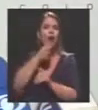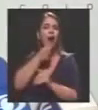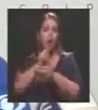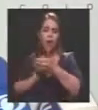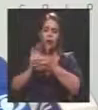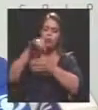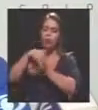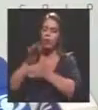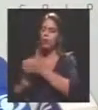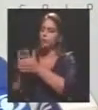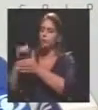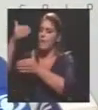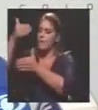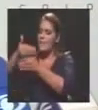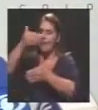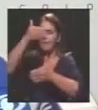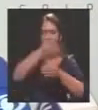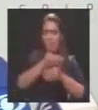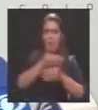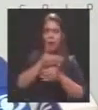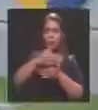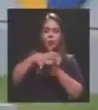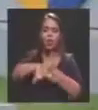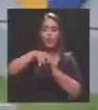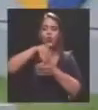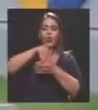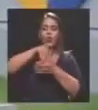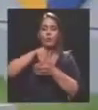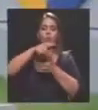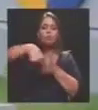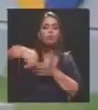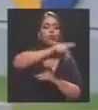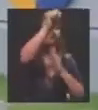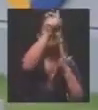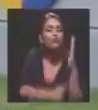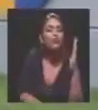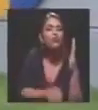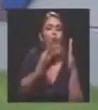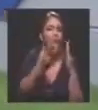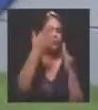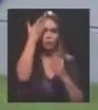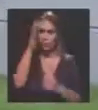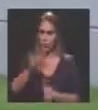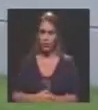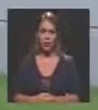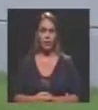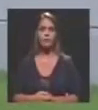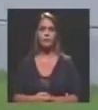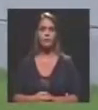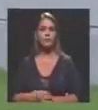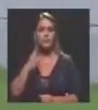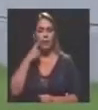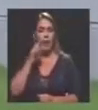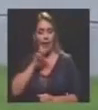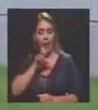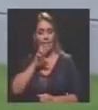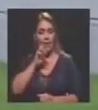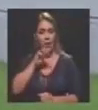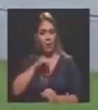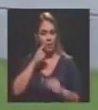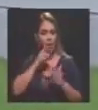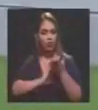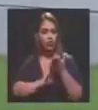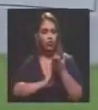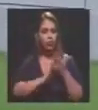en el censo y en el registro único de damnificados. La Contraloría también encontró que no existen planes concretos de reactivación económica